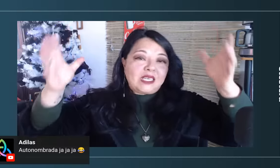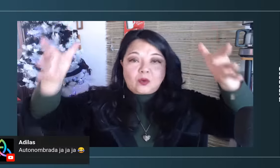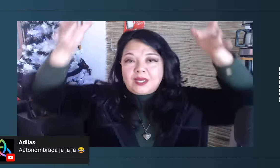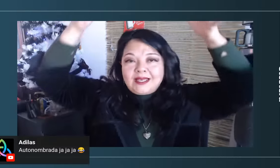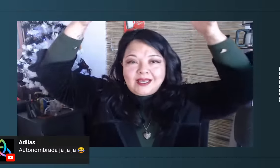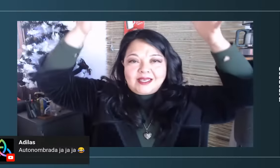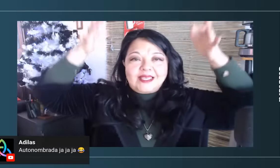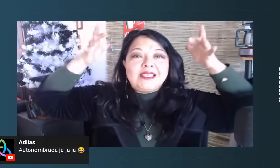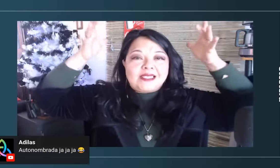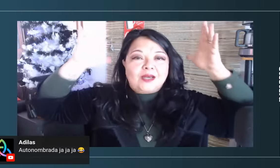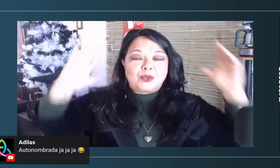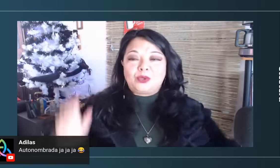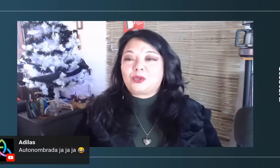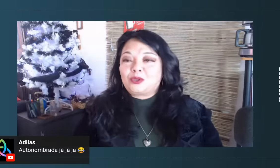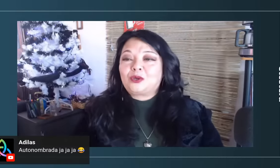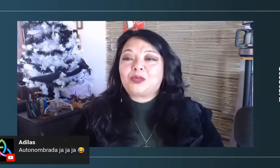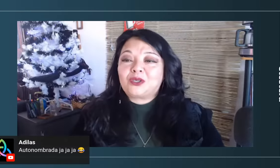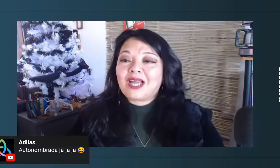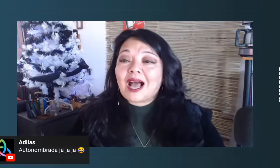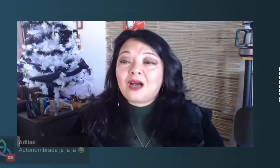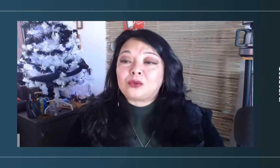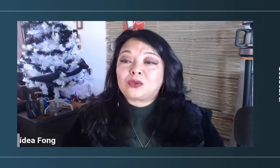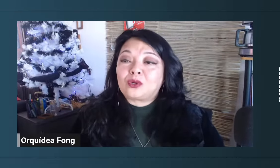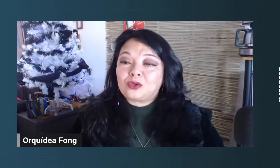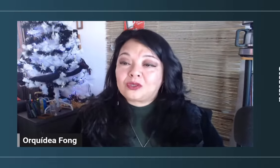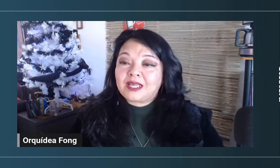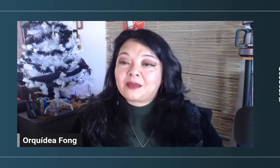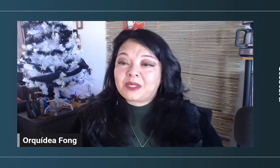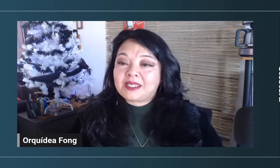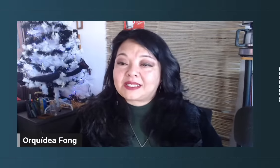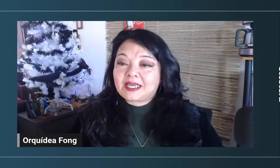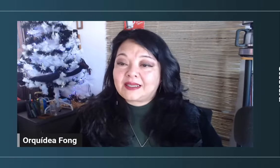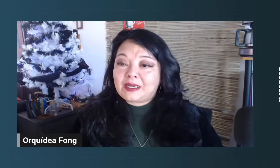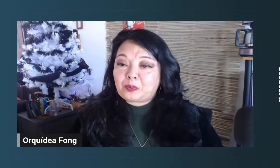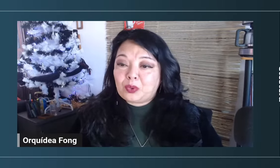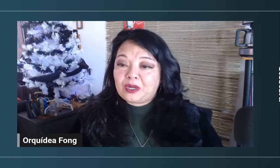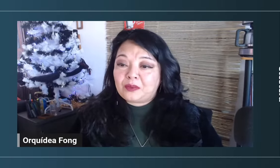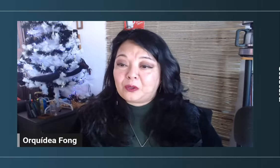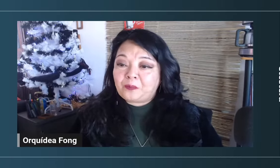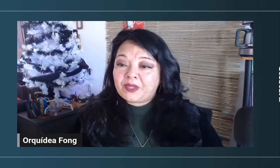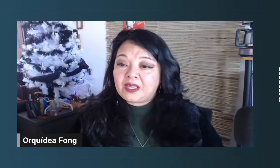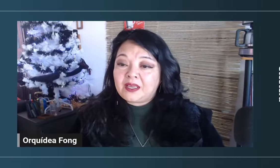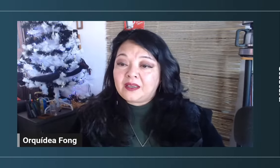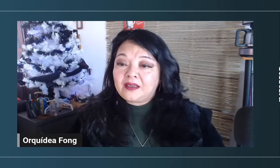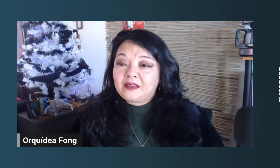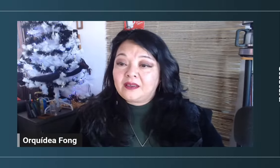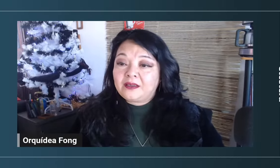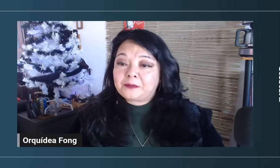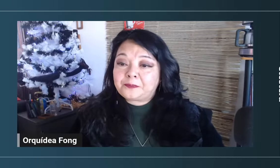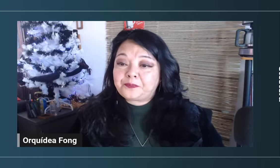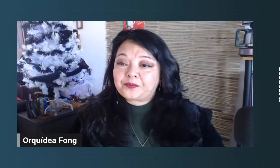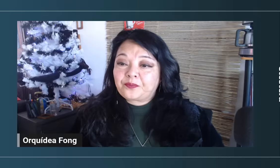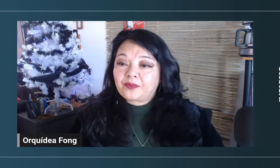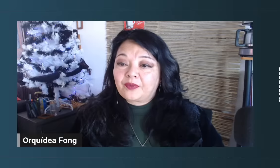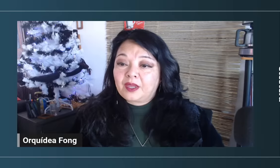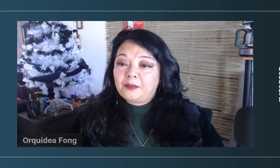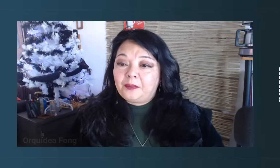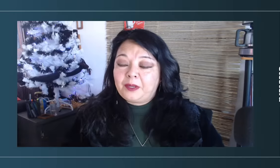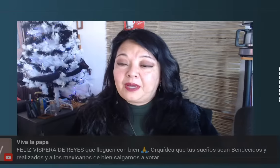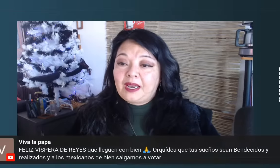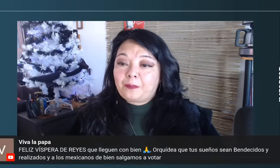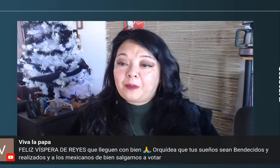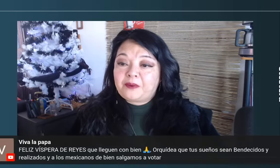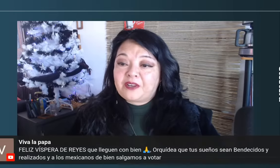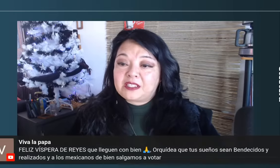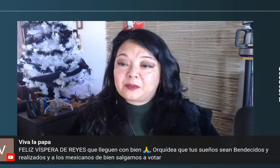quién sabe cuál y se autoc coronó bueno la autocor onada ministra del pueblo e